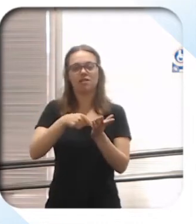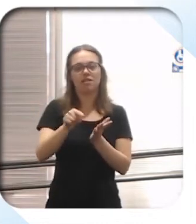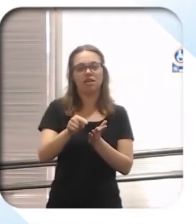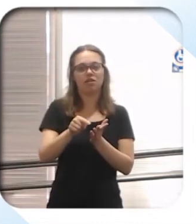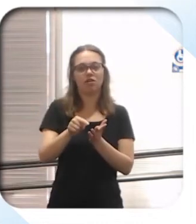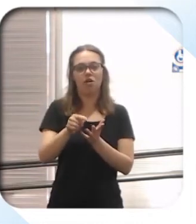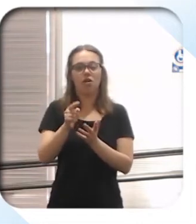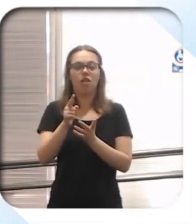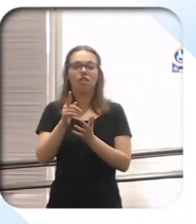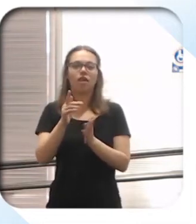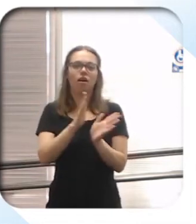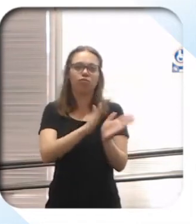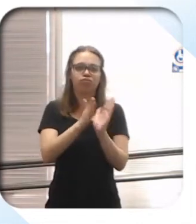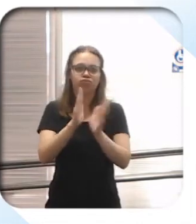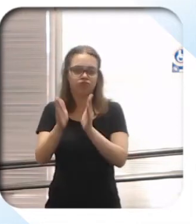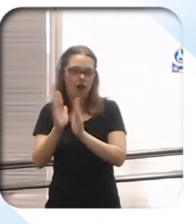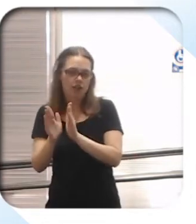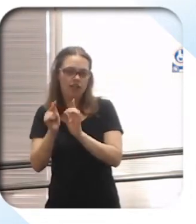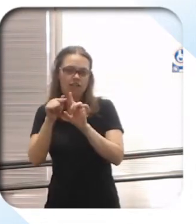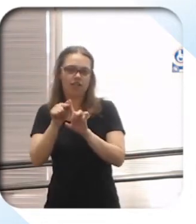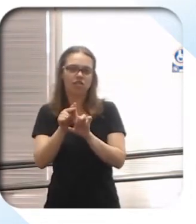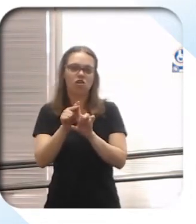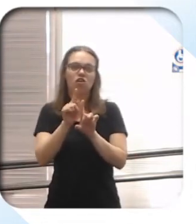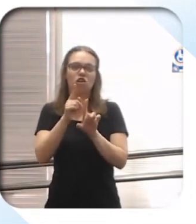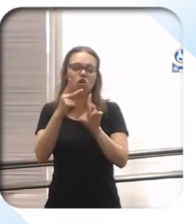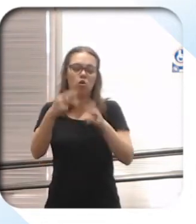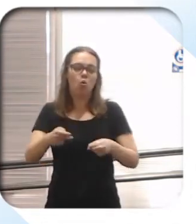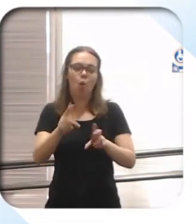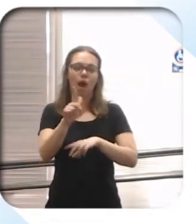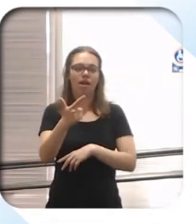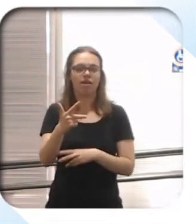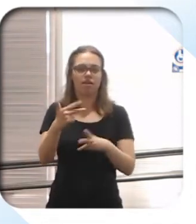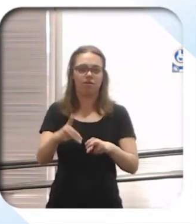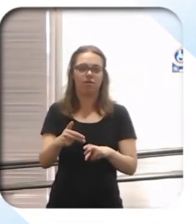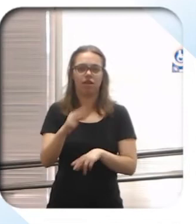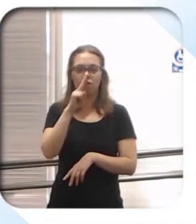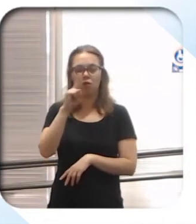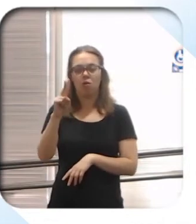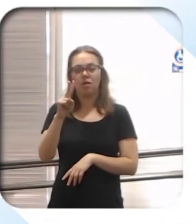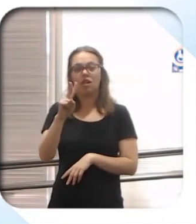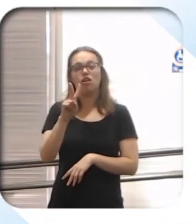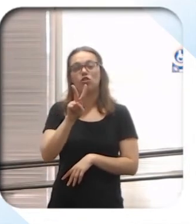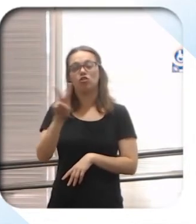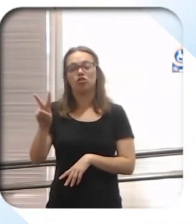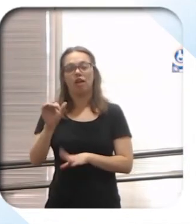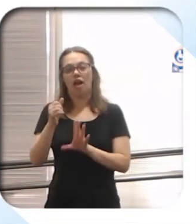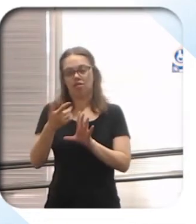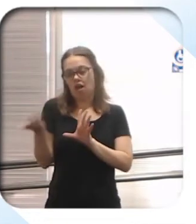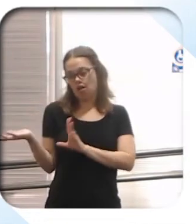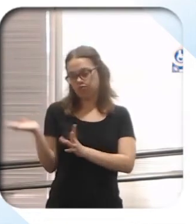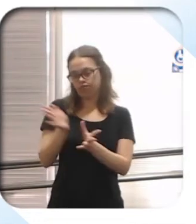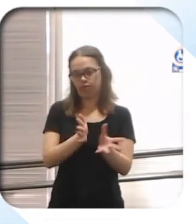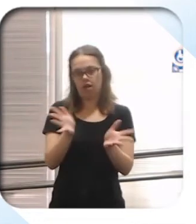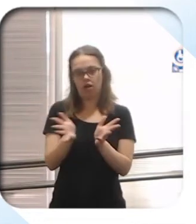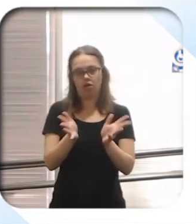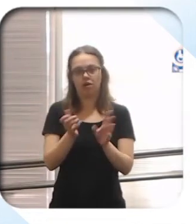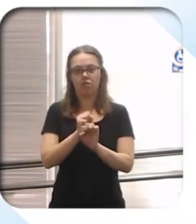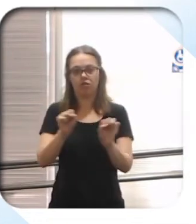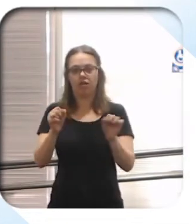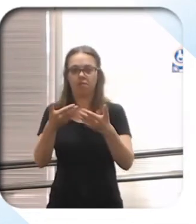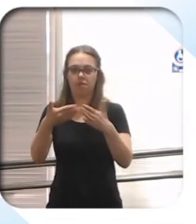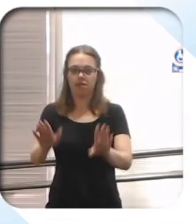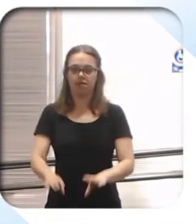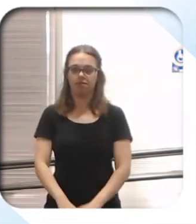de Rehabilitación Encuestre Sin Límites desde el año 2002 a la fecha. Si está todo pronto,